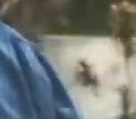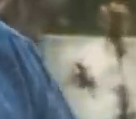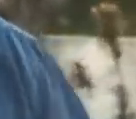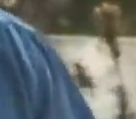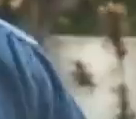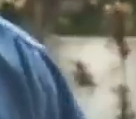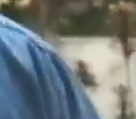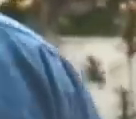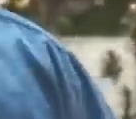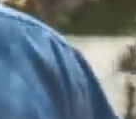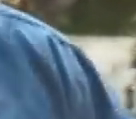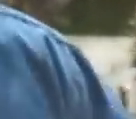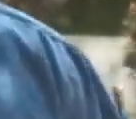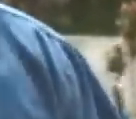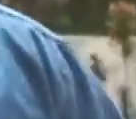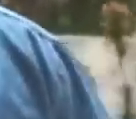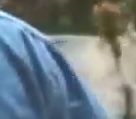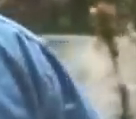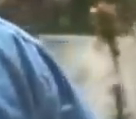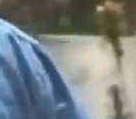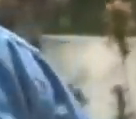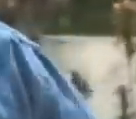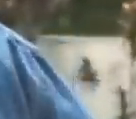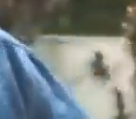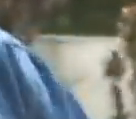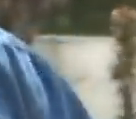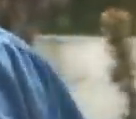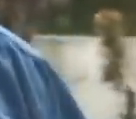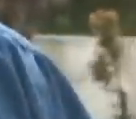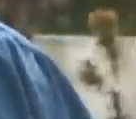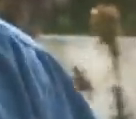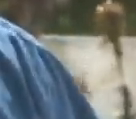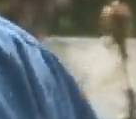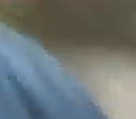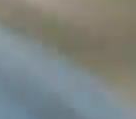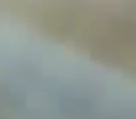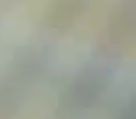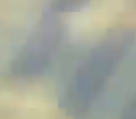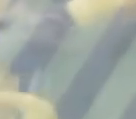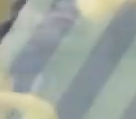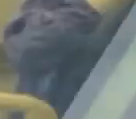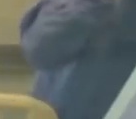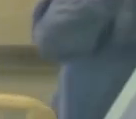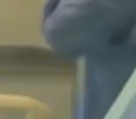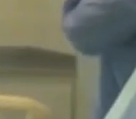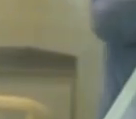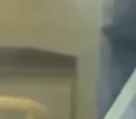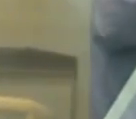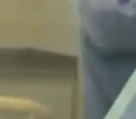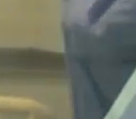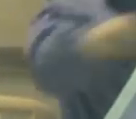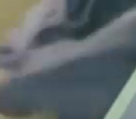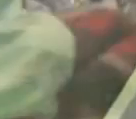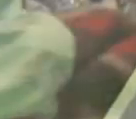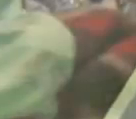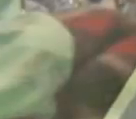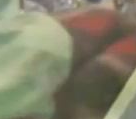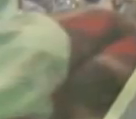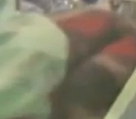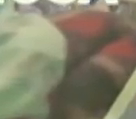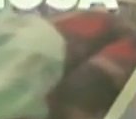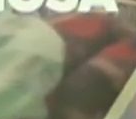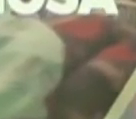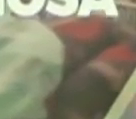pero realmente tratamos de salvar a aquellos que tienen la mayor probabilidad de sobrevivir. Los especialistas la han considerado